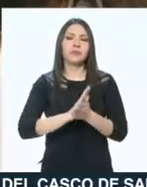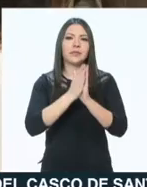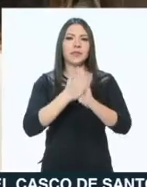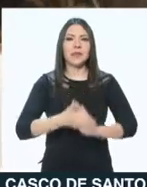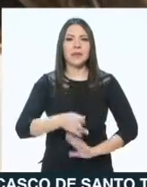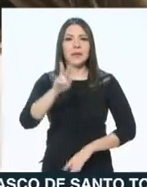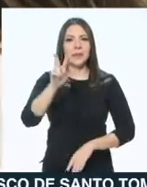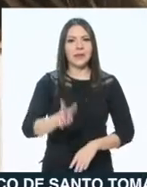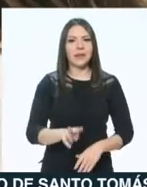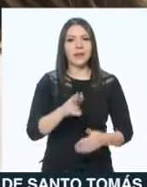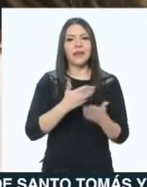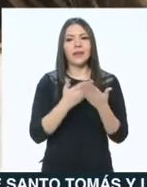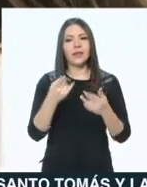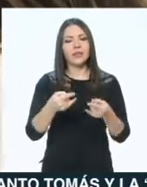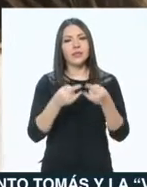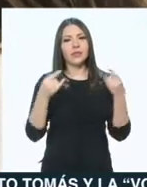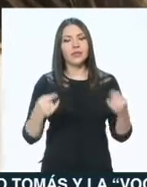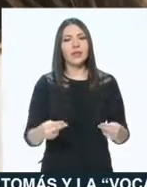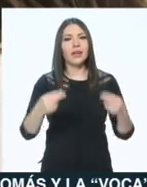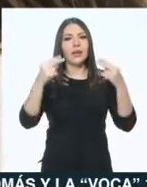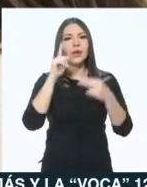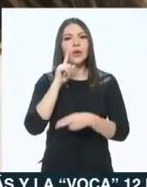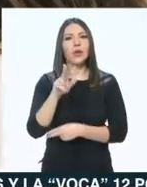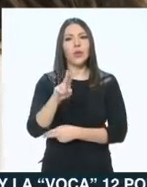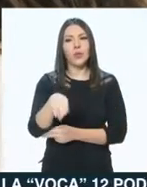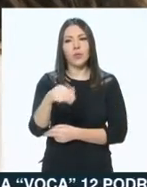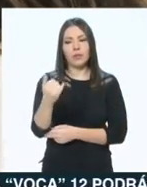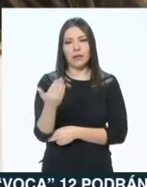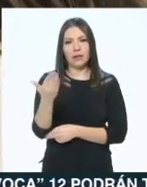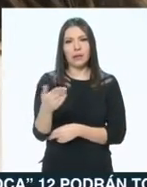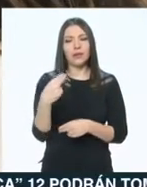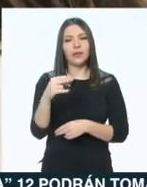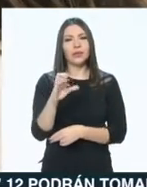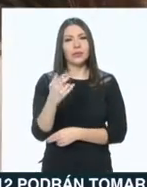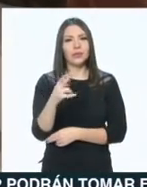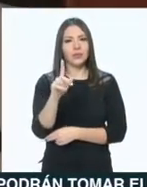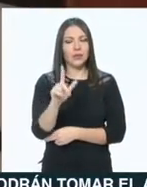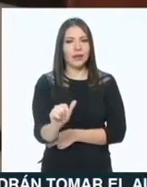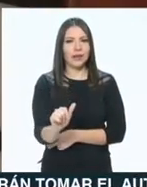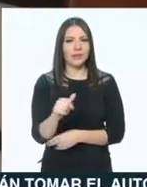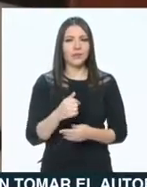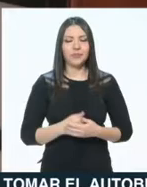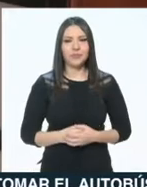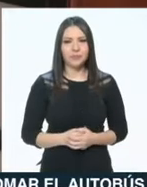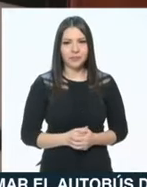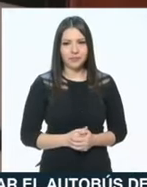Esta fue la historia de Chula, el negocio de Lumi Lozano, y nosotros continuamos con más.